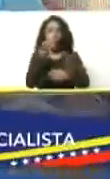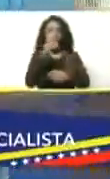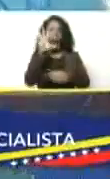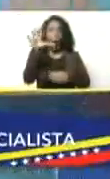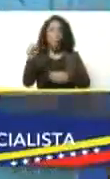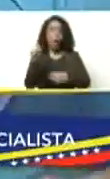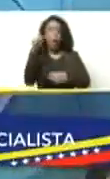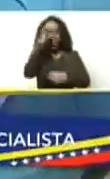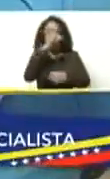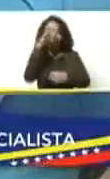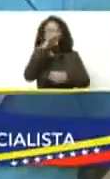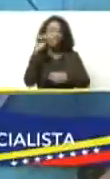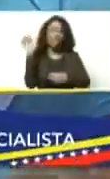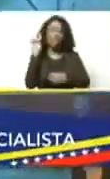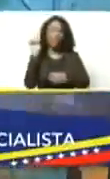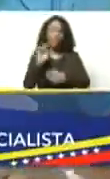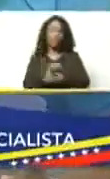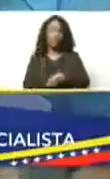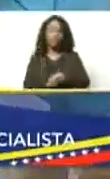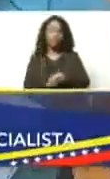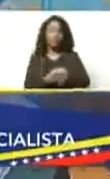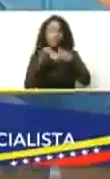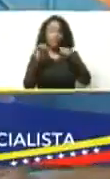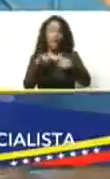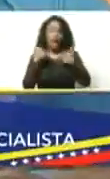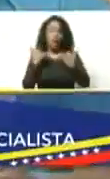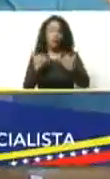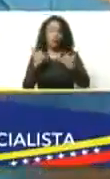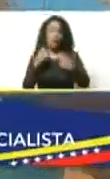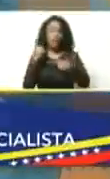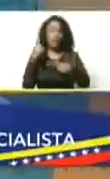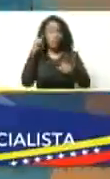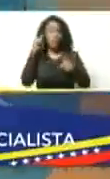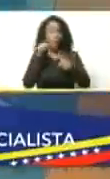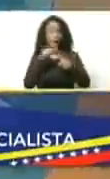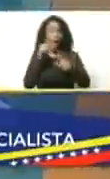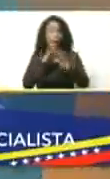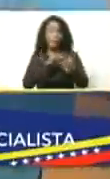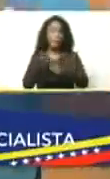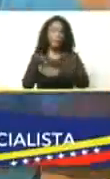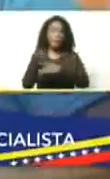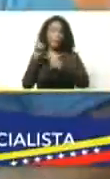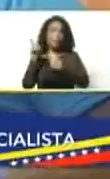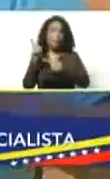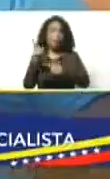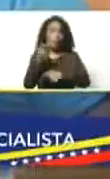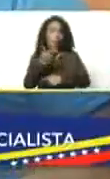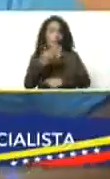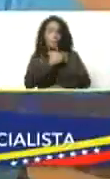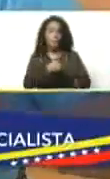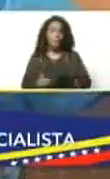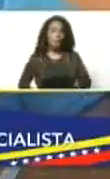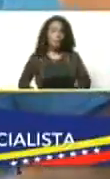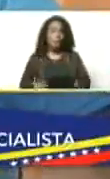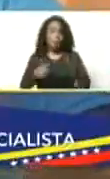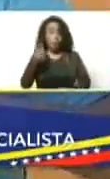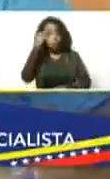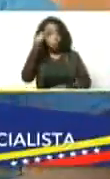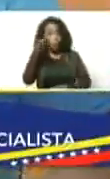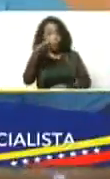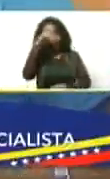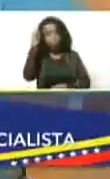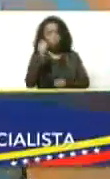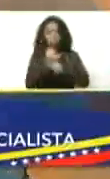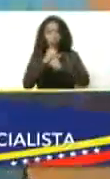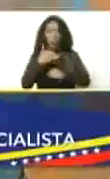el porcino venezolano. Y ahorita nosotros estamos en ese reto. Aparte de usted ser un presidente, un pueblo sujeto, un presidente obrero, nosotros